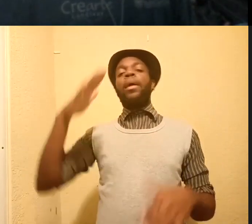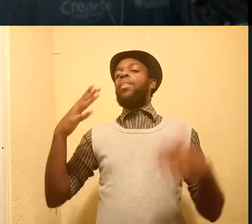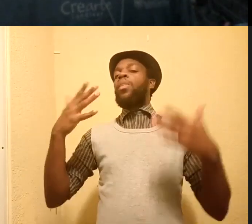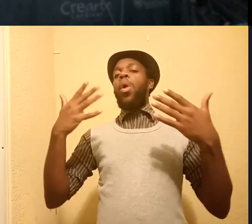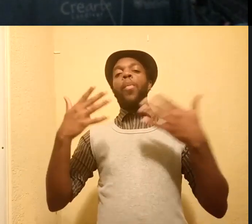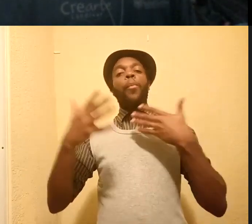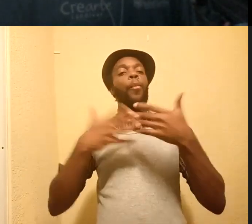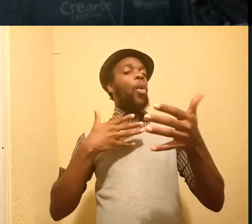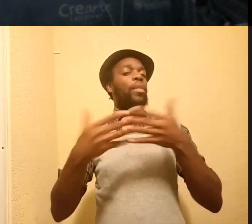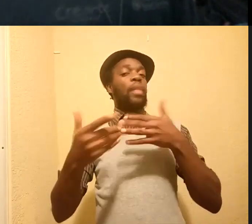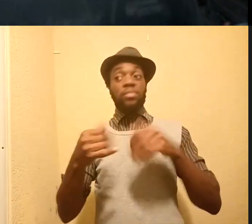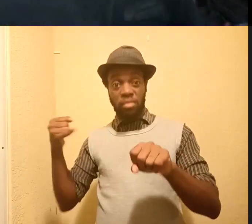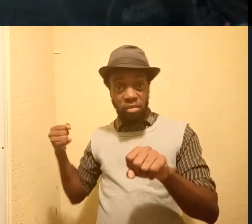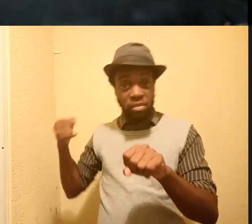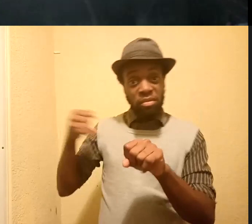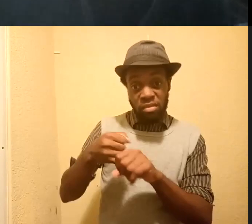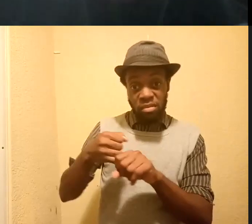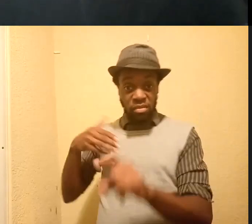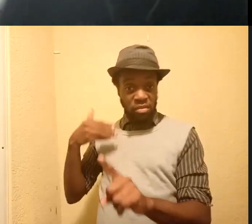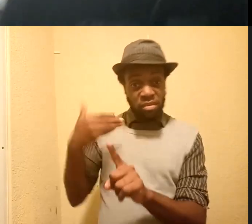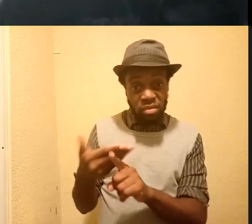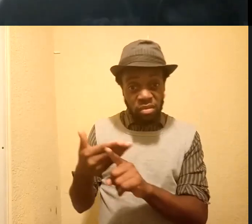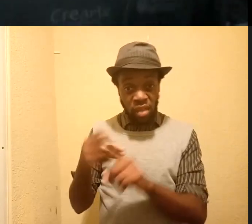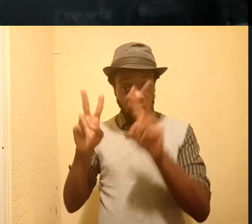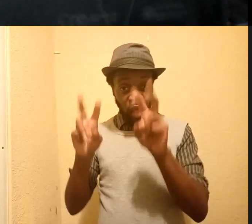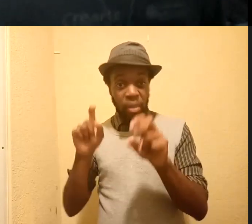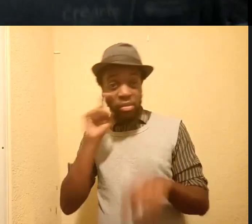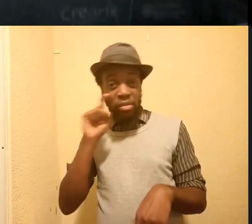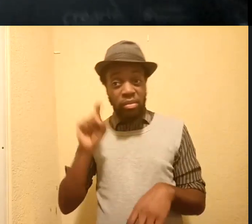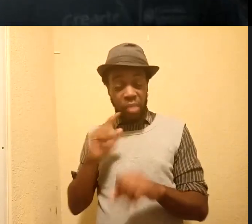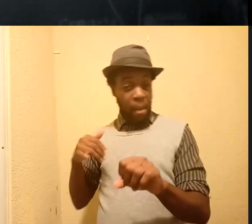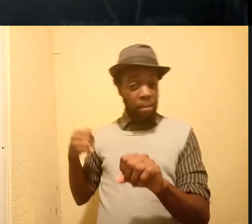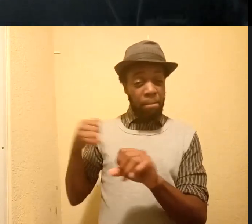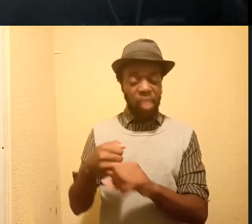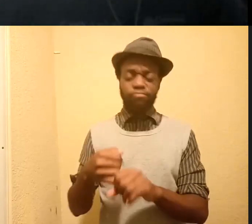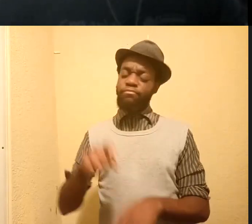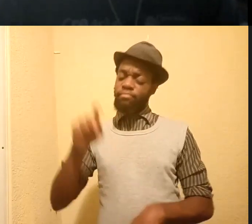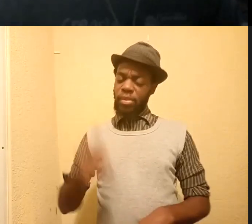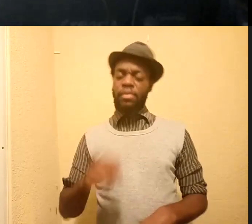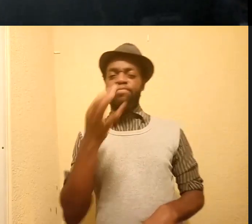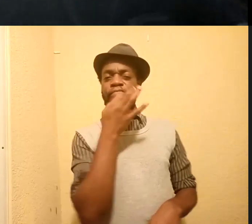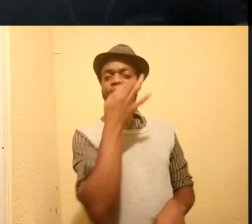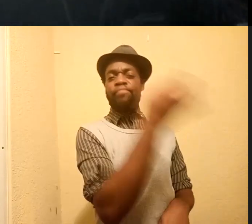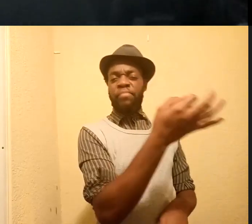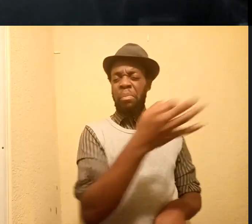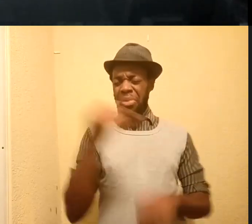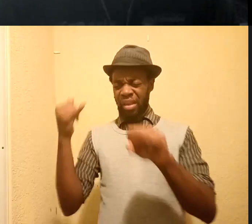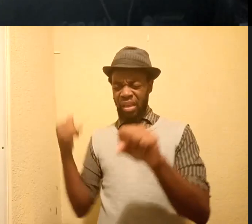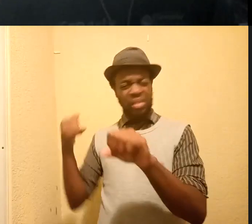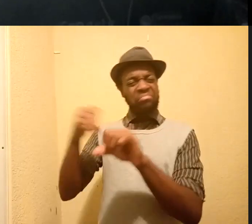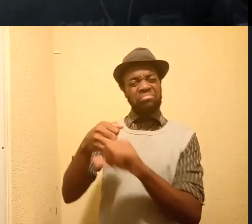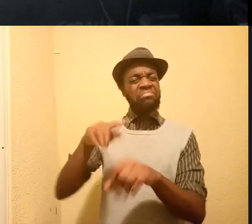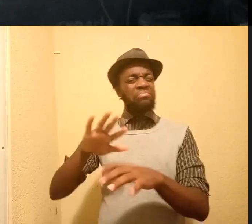de abuso sexual o de violación sexual, estamos hablando de una vulneración de tu